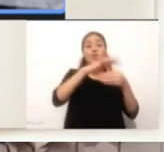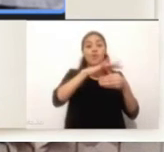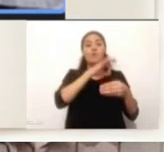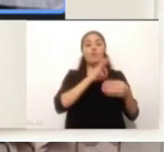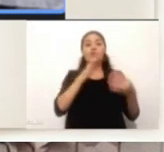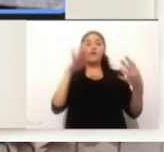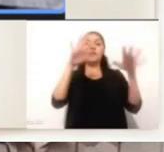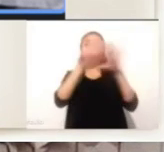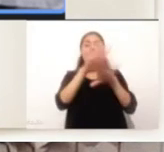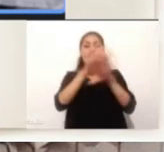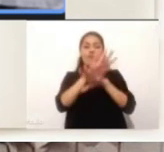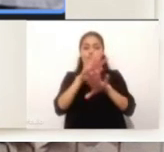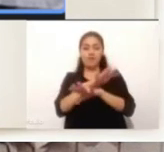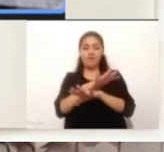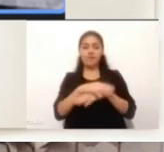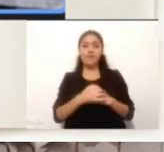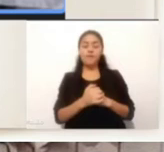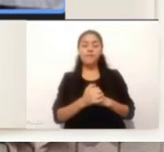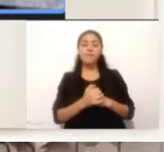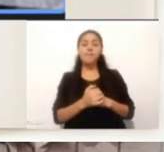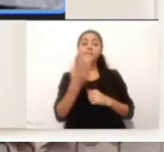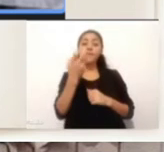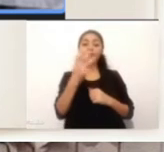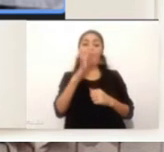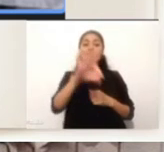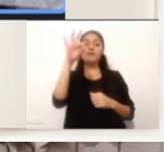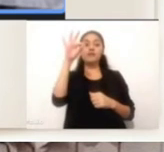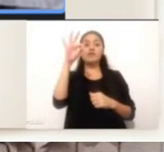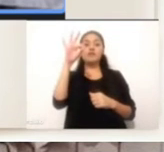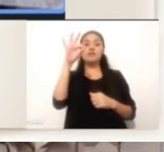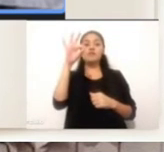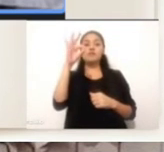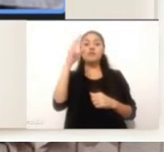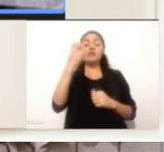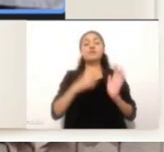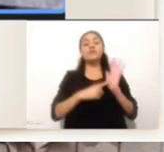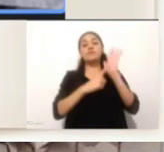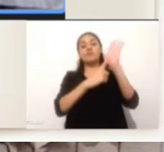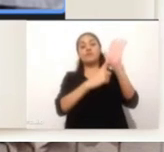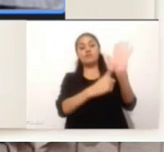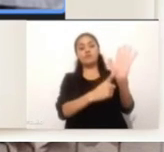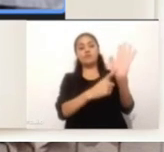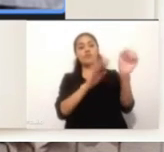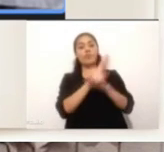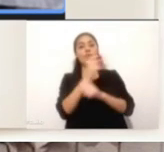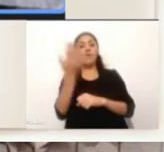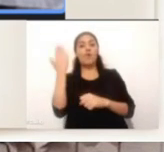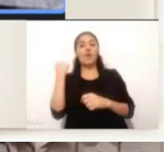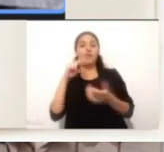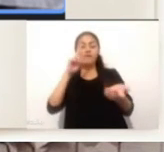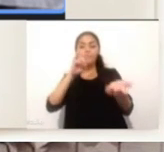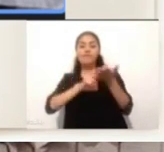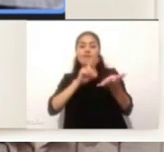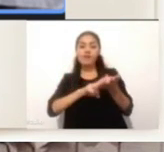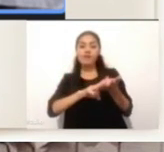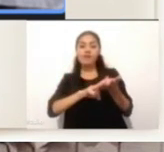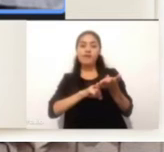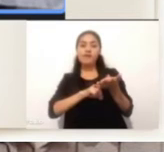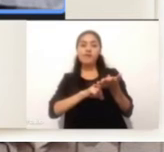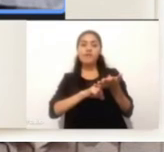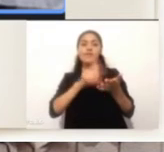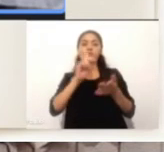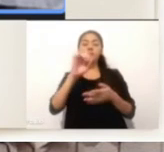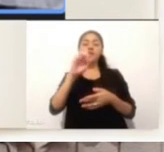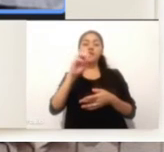políticas. Esta elección fue una demostración de un principio básico de la democracia,